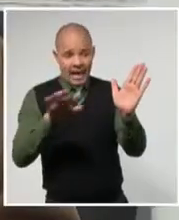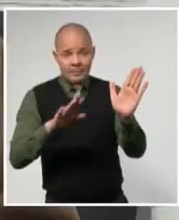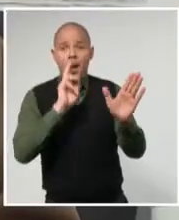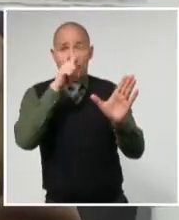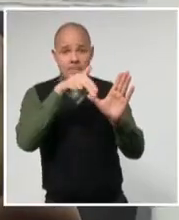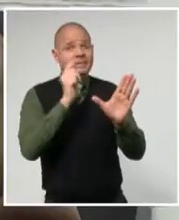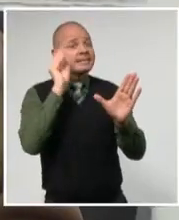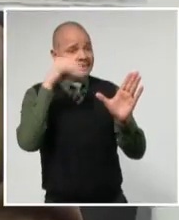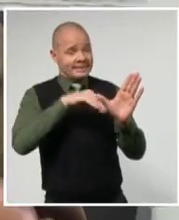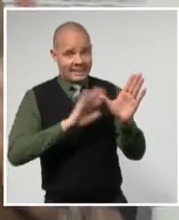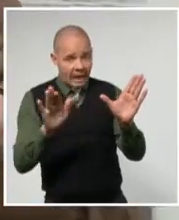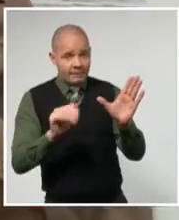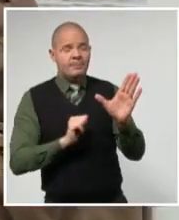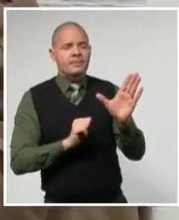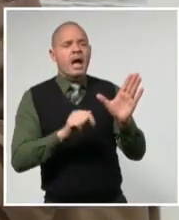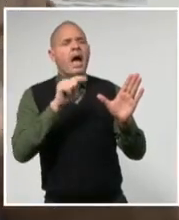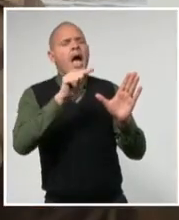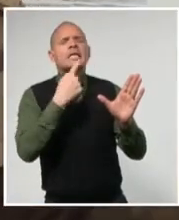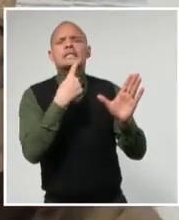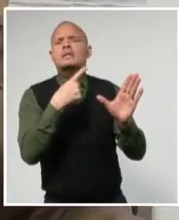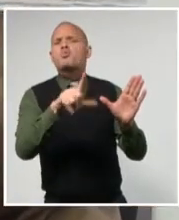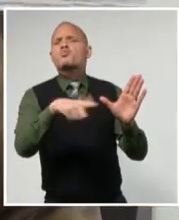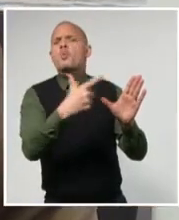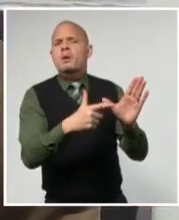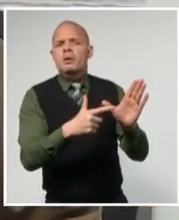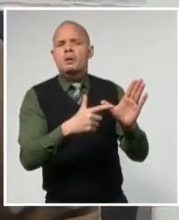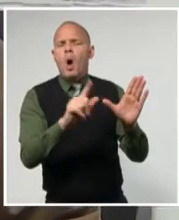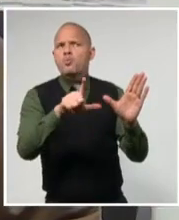No se puede admitir eso y no hay explicación alguna.